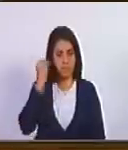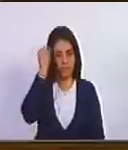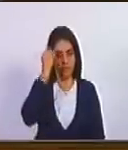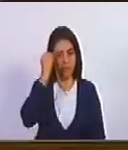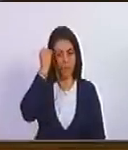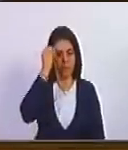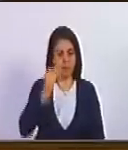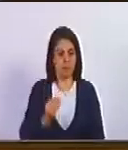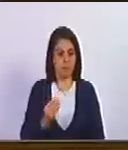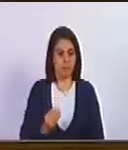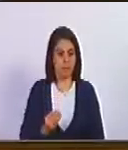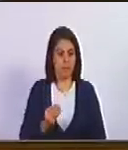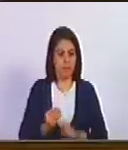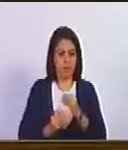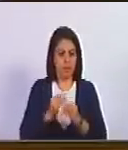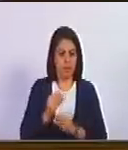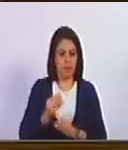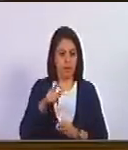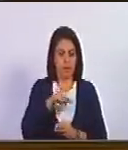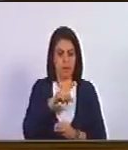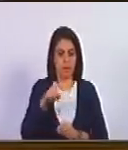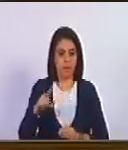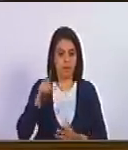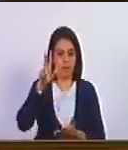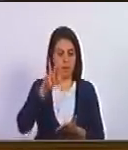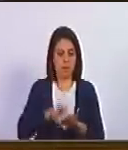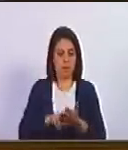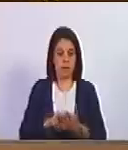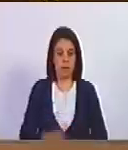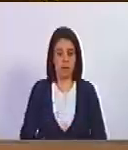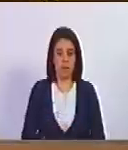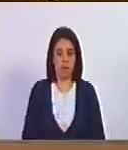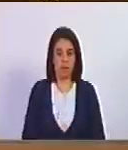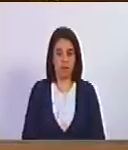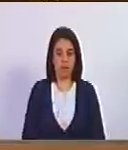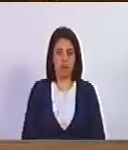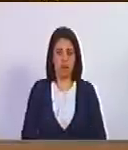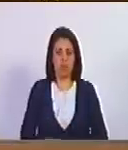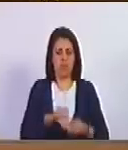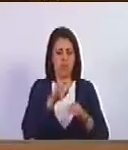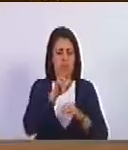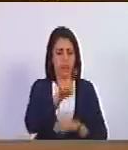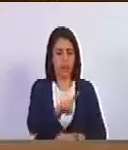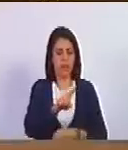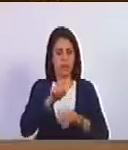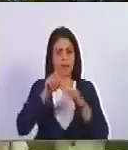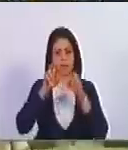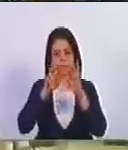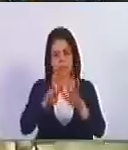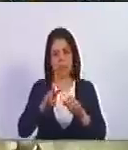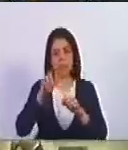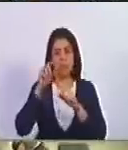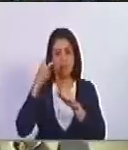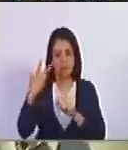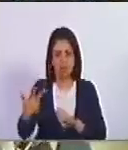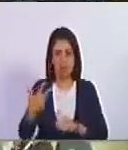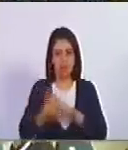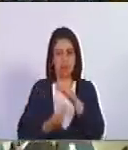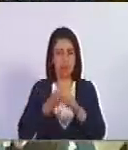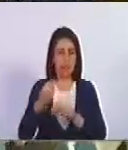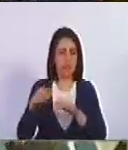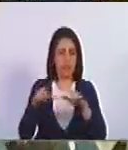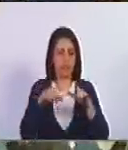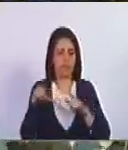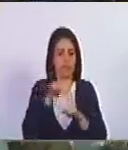consideración, la disposición derogatoria segunda. Aprobada. Siguiente. Centésimo vigésimo tercero. Se propone aprobar sin